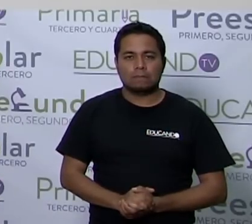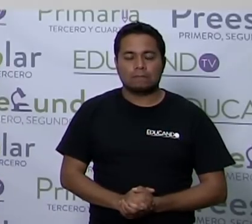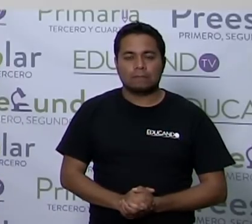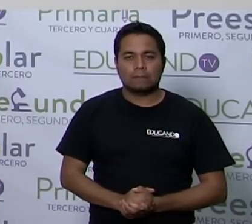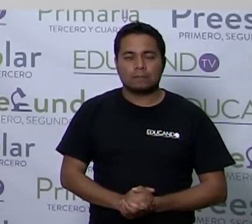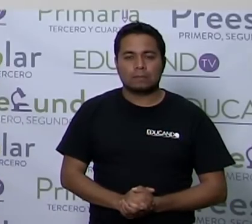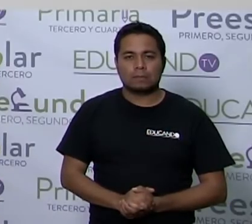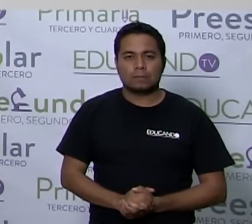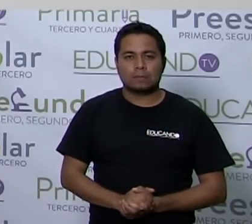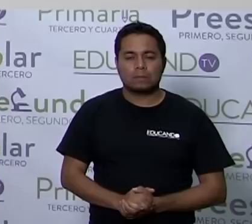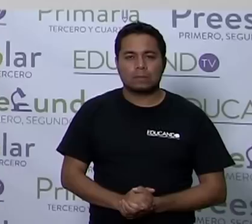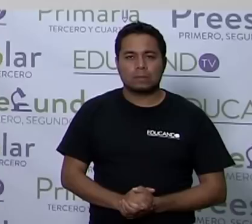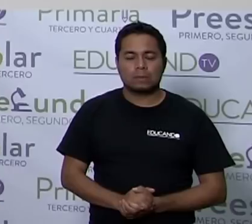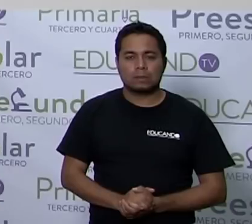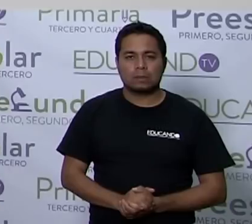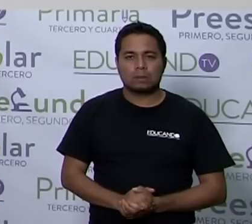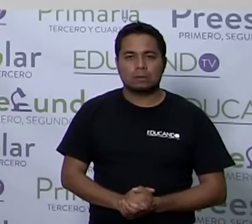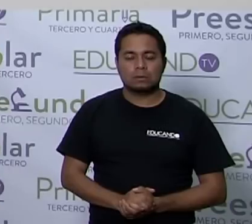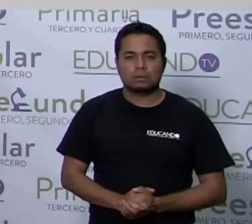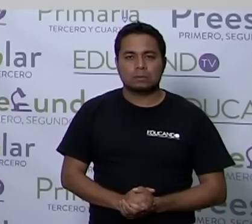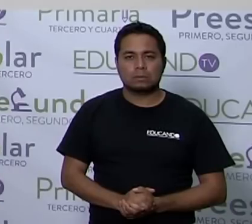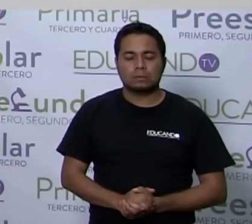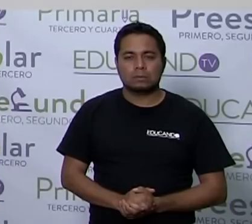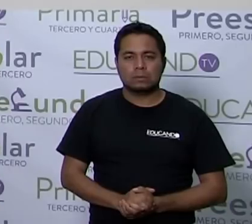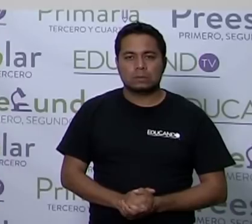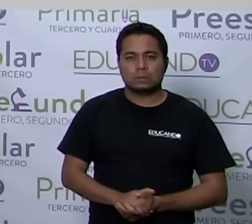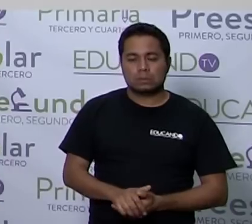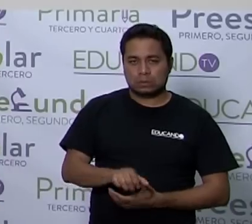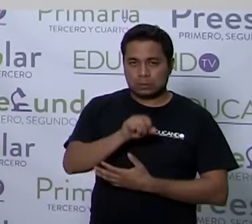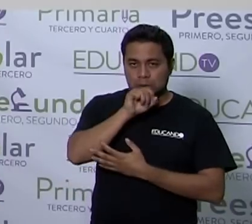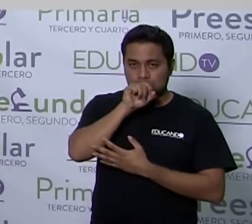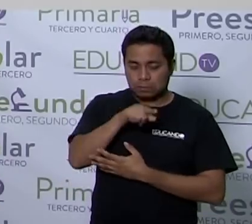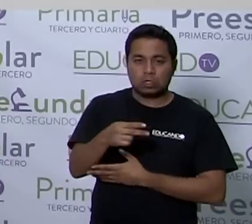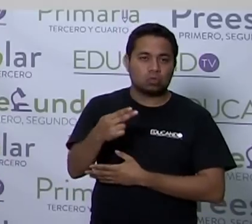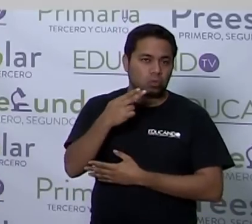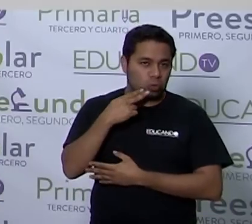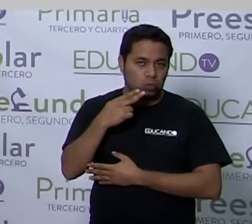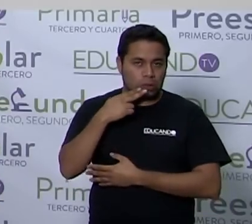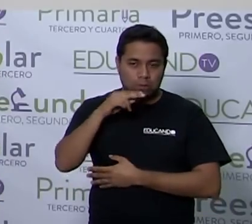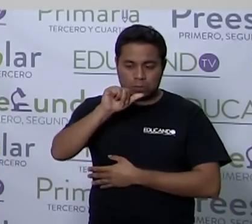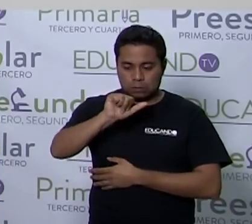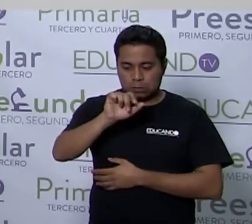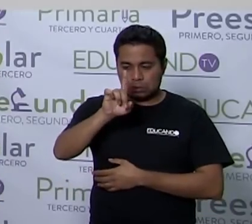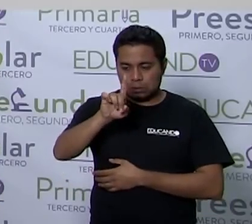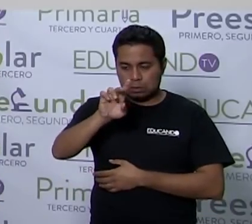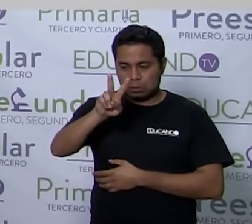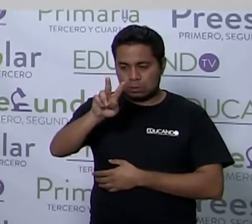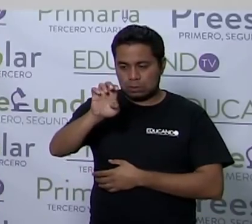Y también utilizamos adverbios.